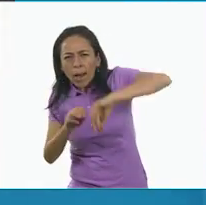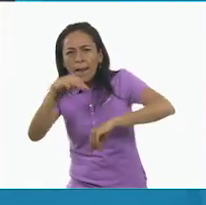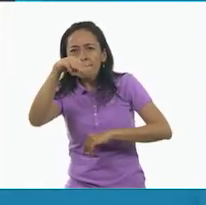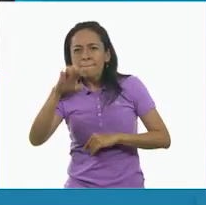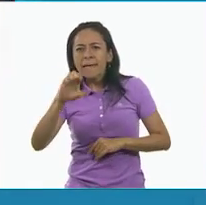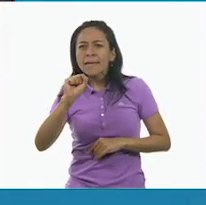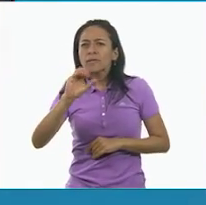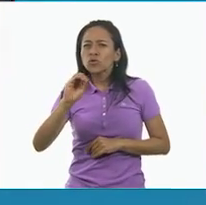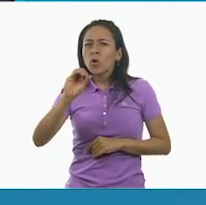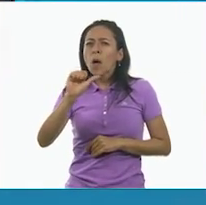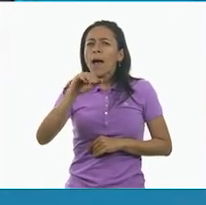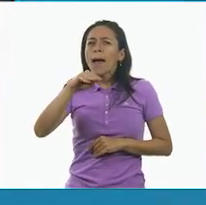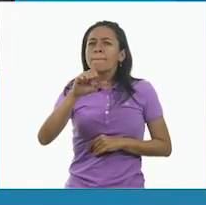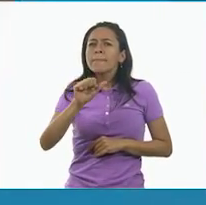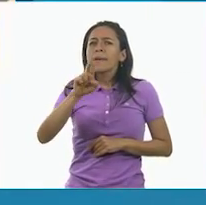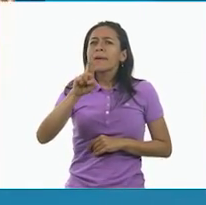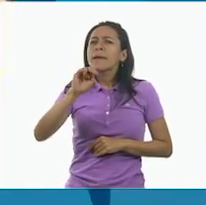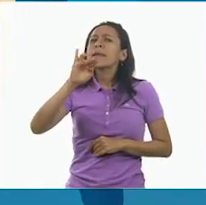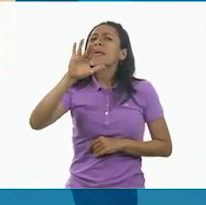Mesoamérica? Veámoslo.